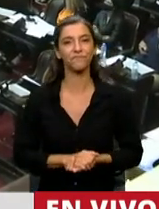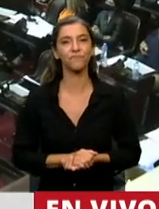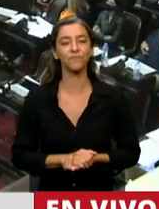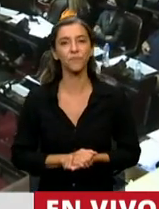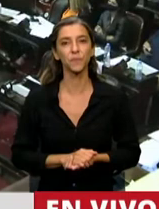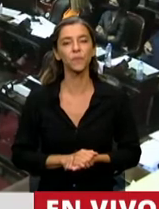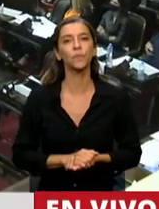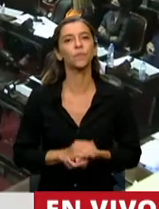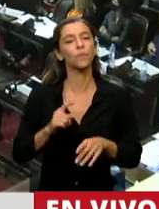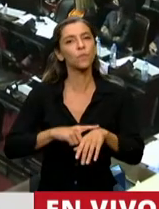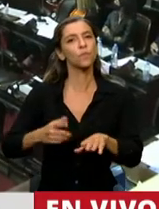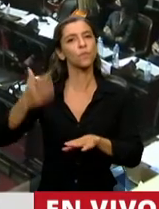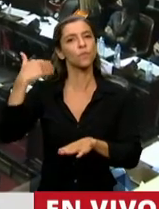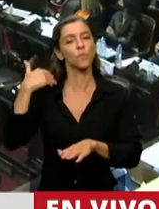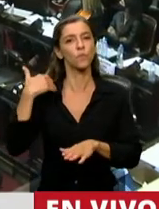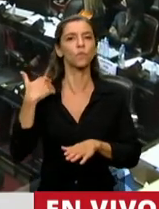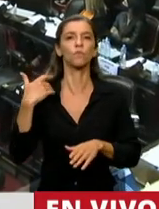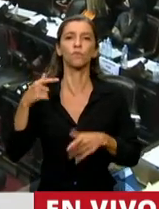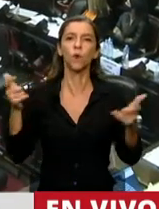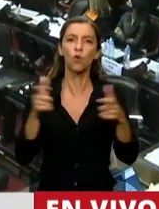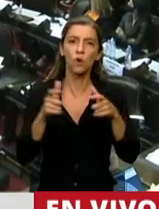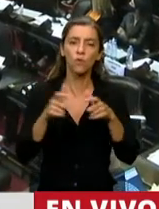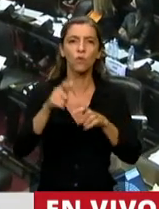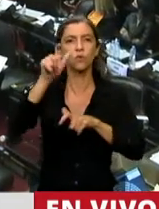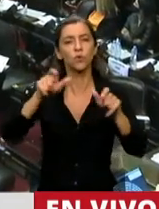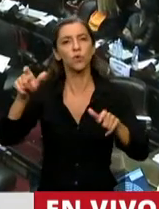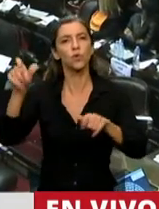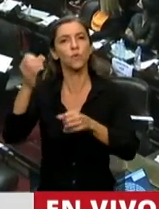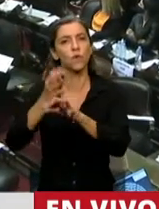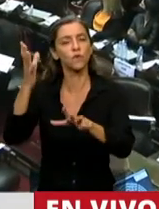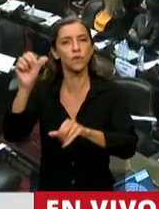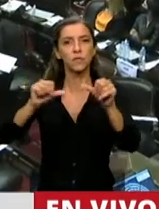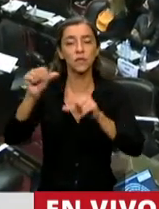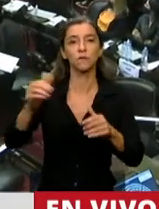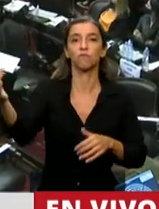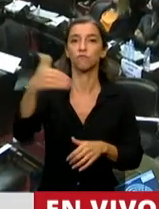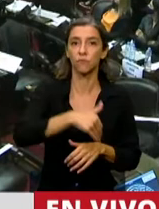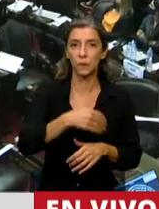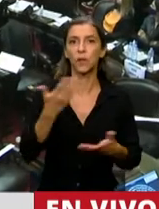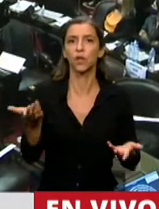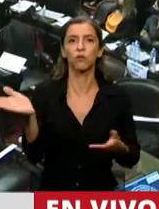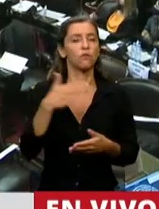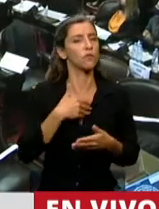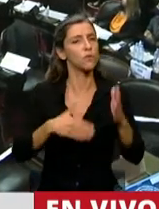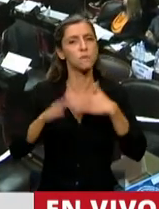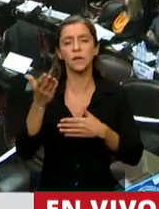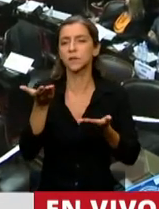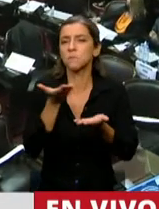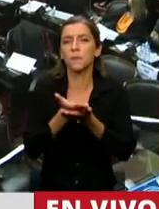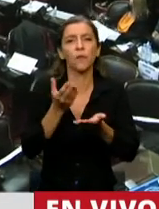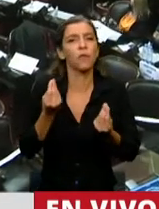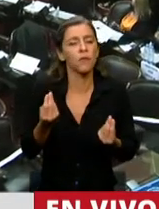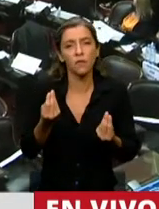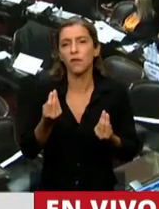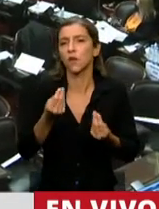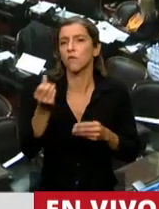de esos científicos y organizaciones era reiterativo el pedido de la necesidad de financiamiento para la ciencia y la